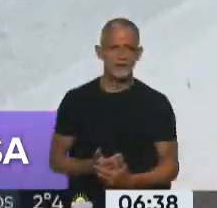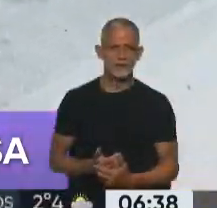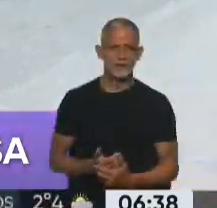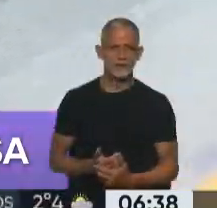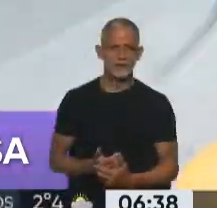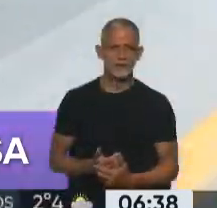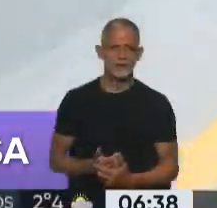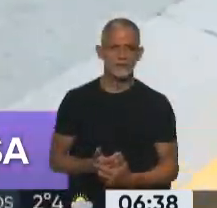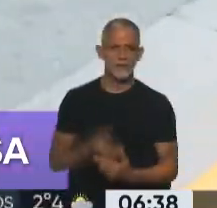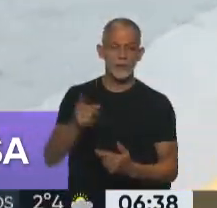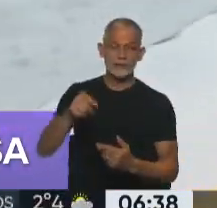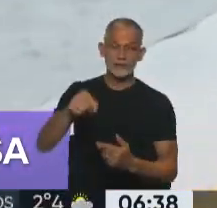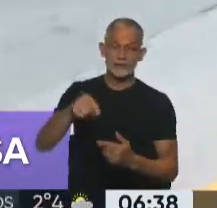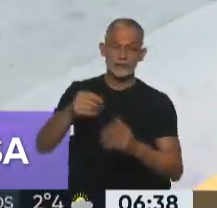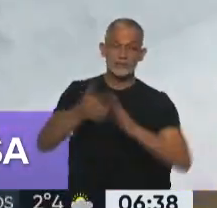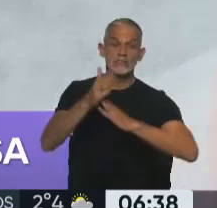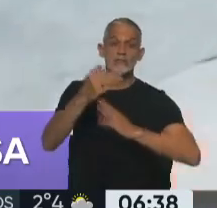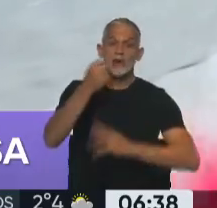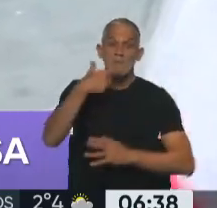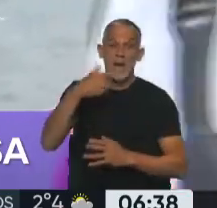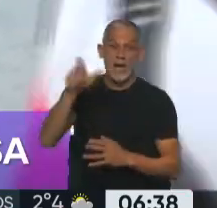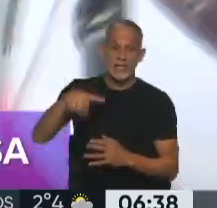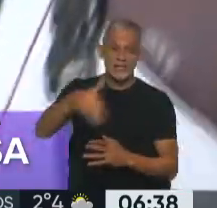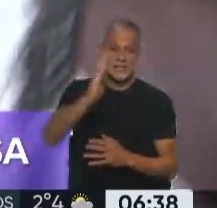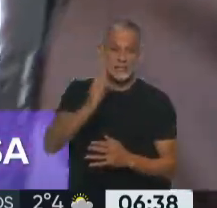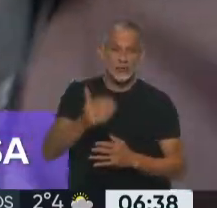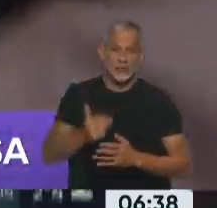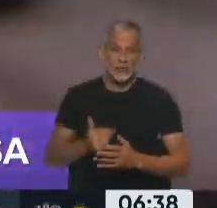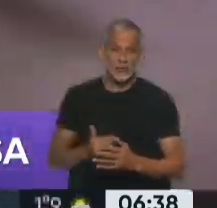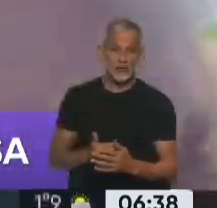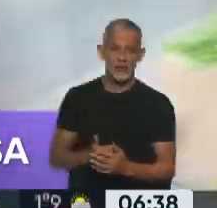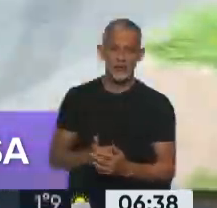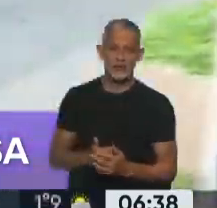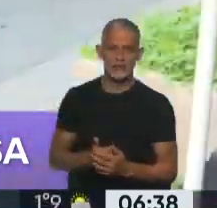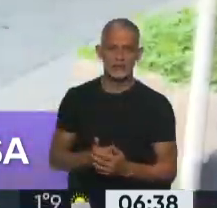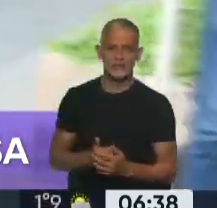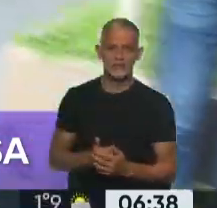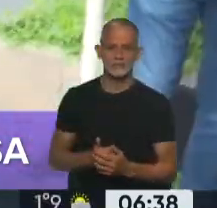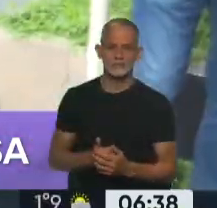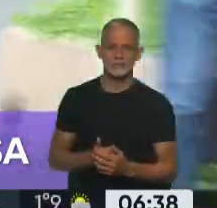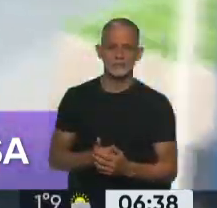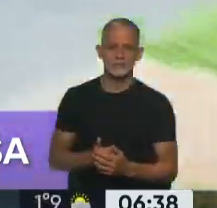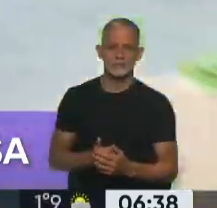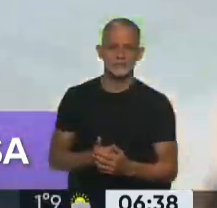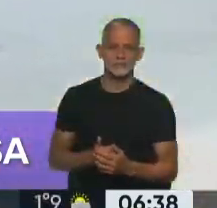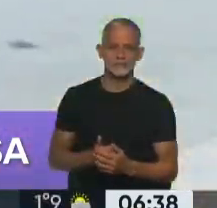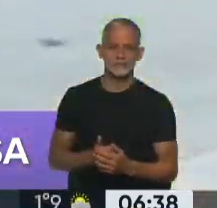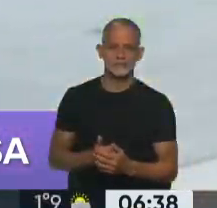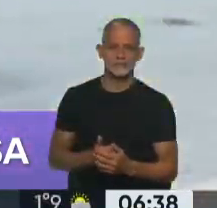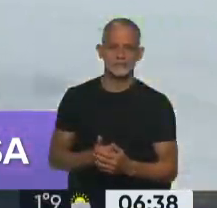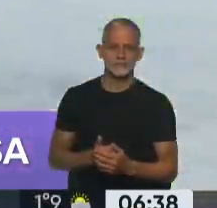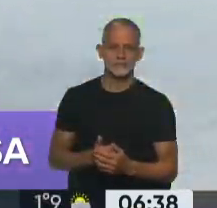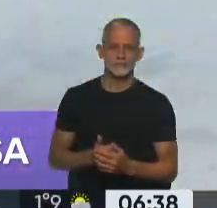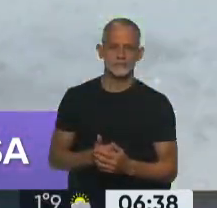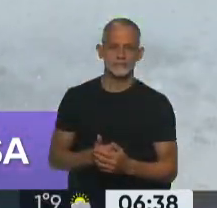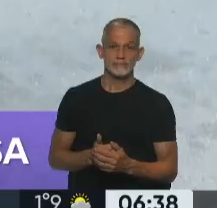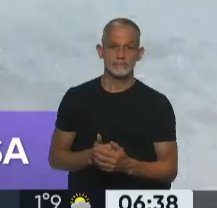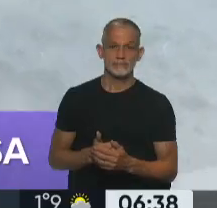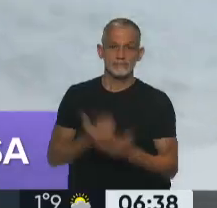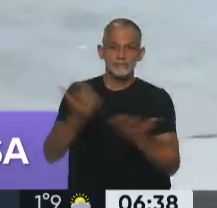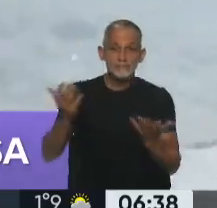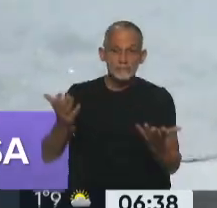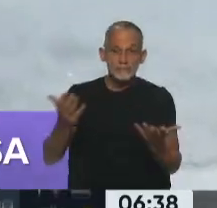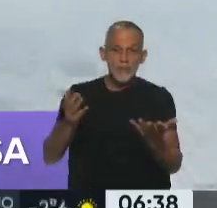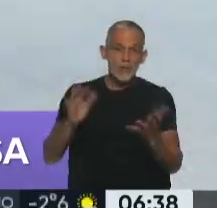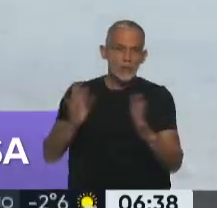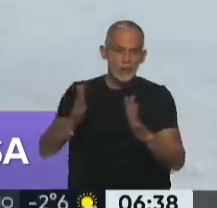responde violentamente un camarógrafo y le propina golpes de puño y luego le da un golpe contundente con la cámara en la cabeza al custodio, que cae